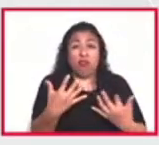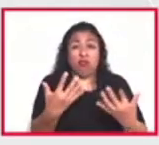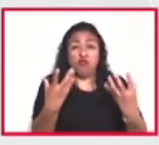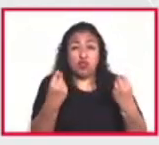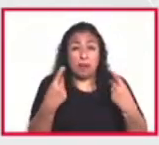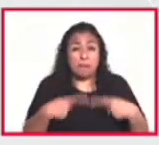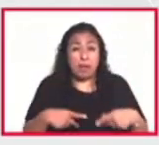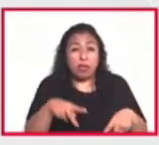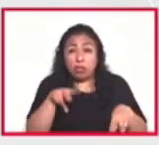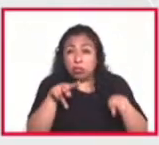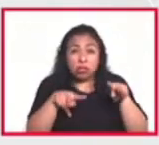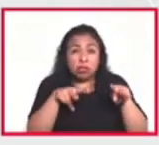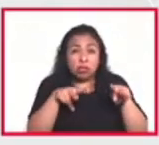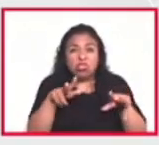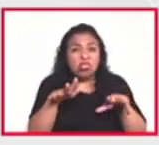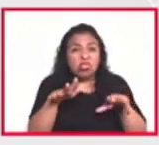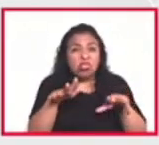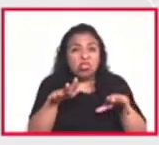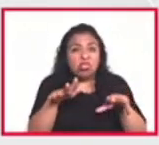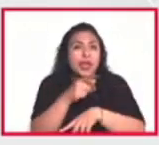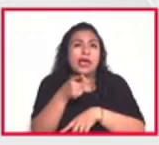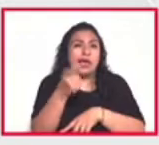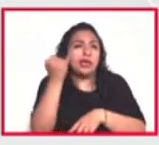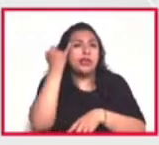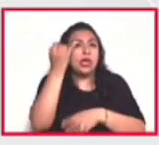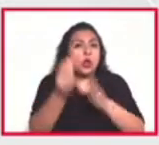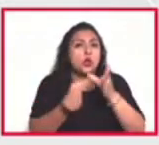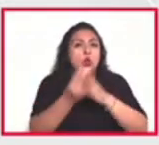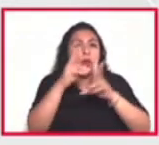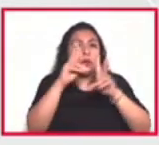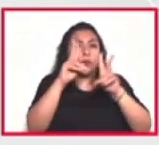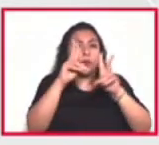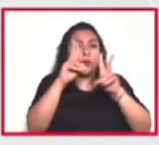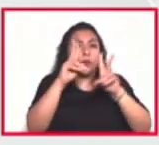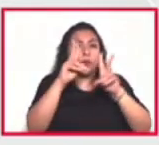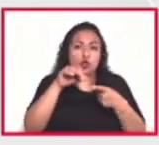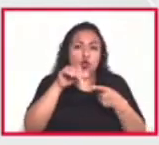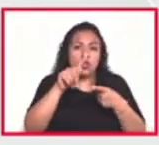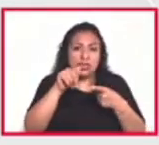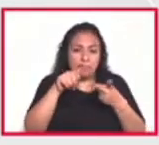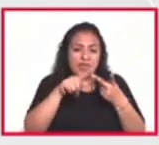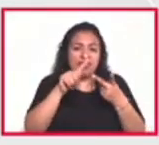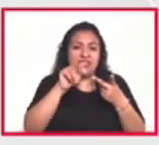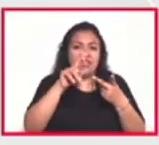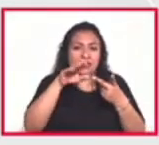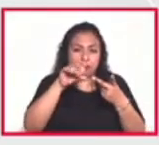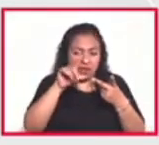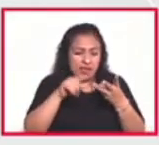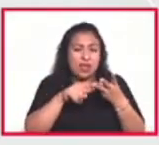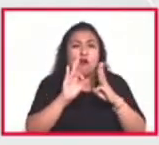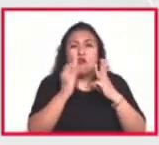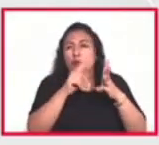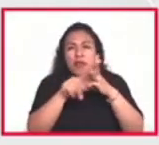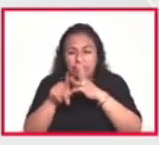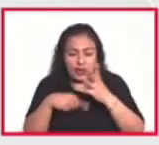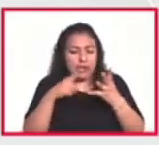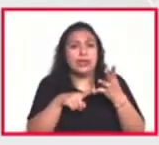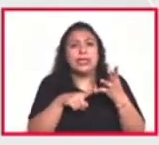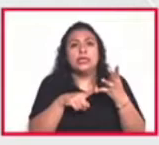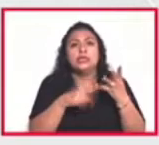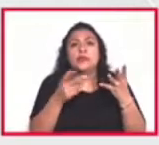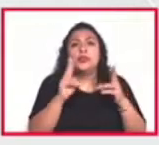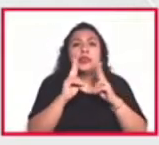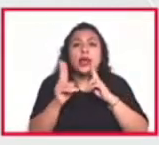espectadores. Y ahí surgían los contenidos multimedia, transmedia, los formatos múltiples, las